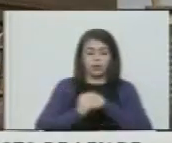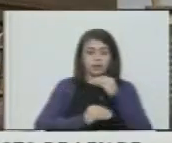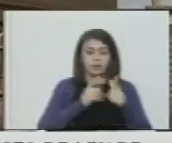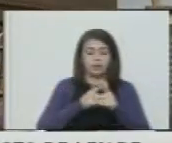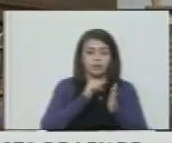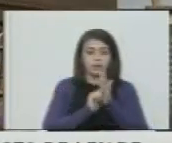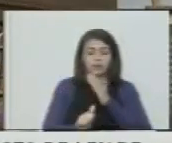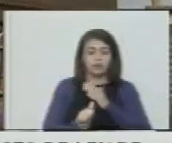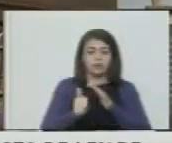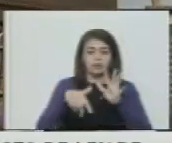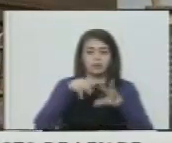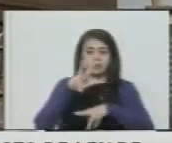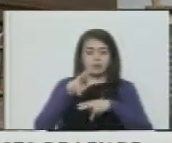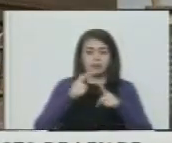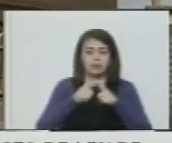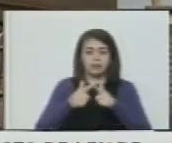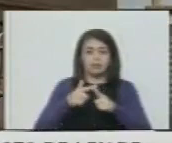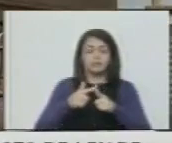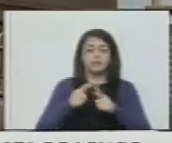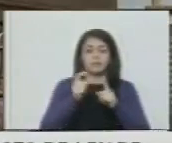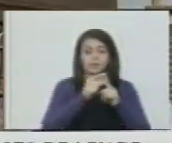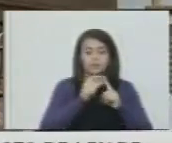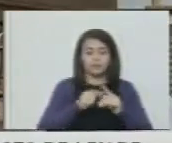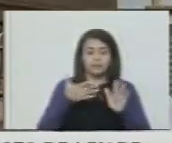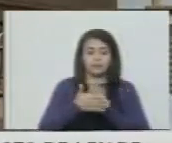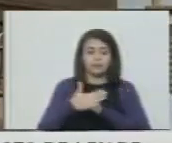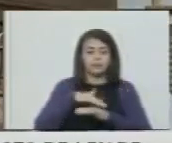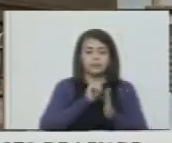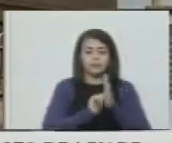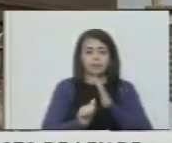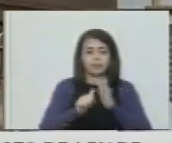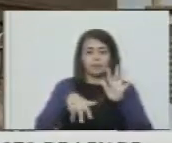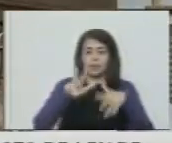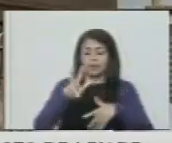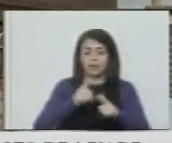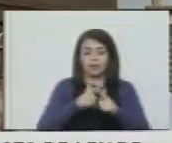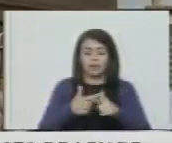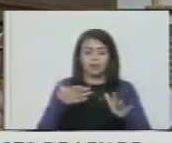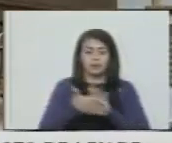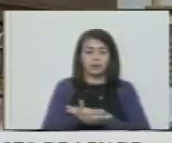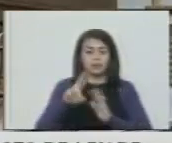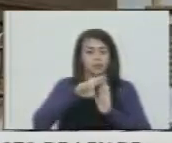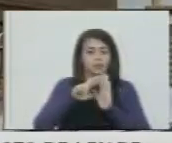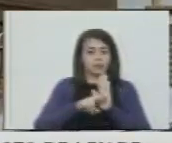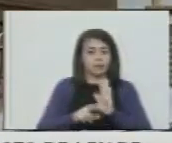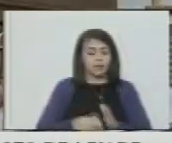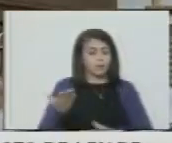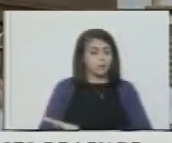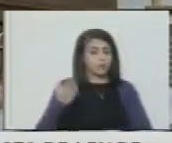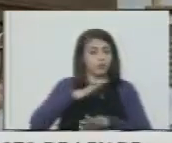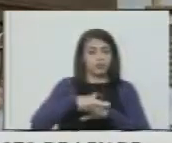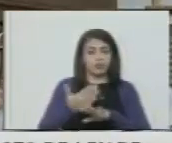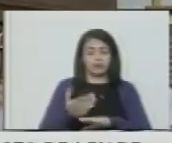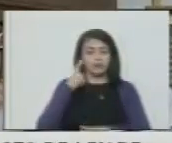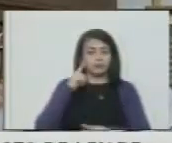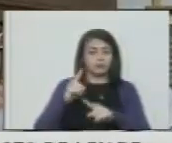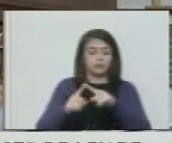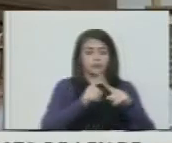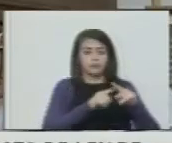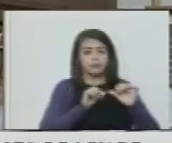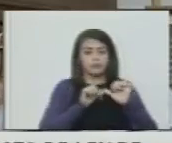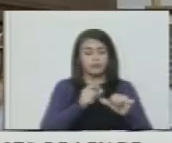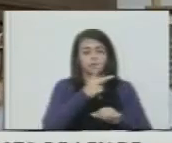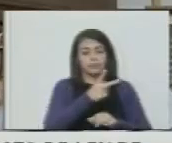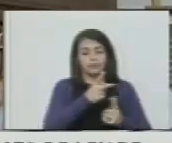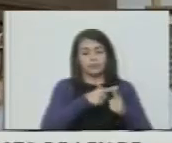que pasa a ser el artículo 13, en los términos siguientes. Artículo 13. Son requisitos indispensables para